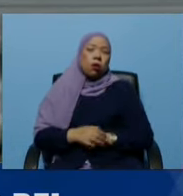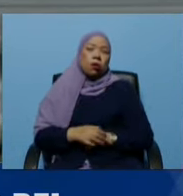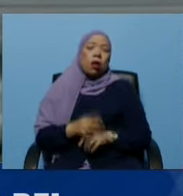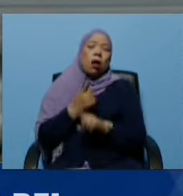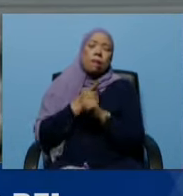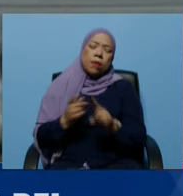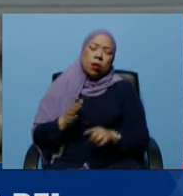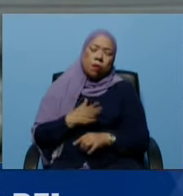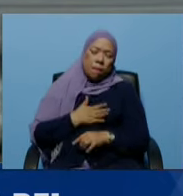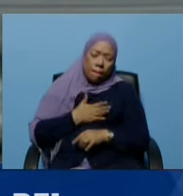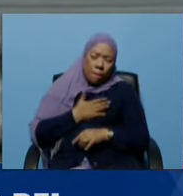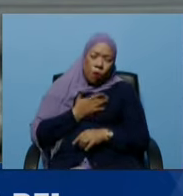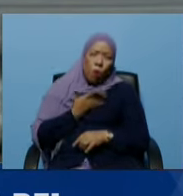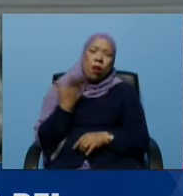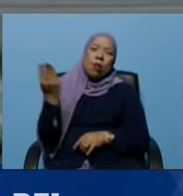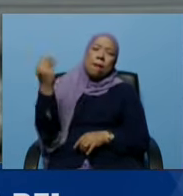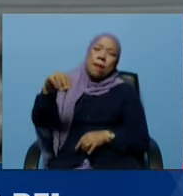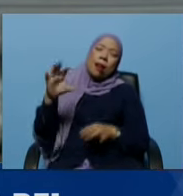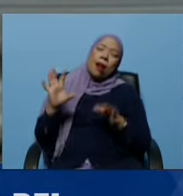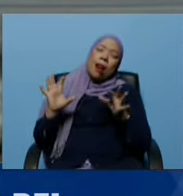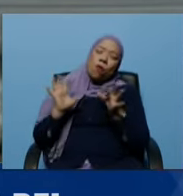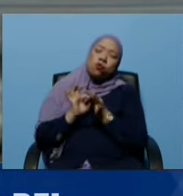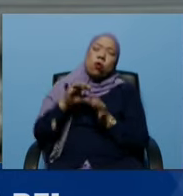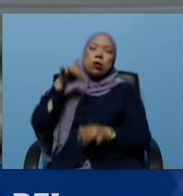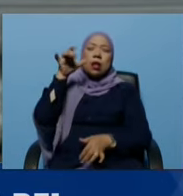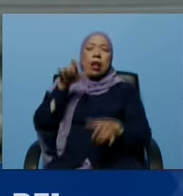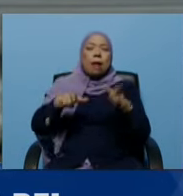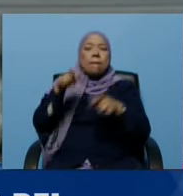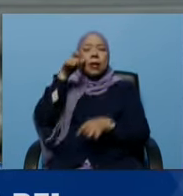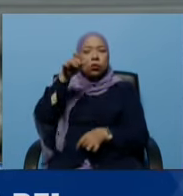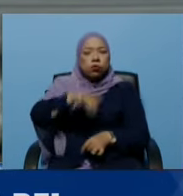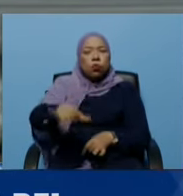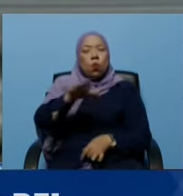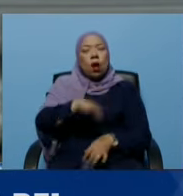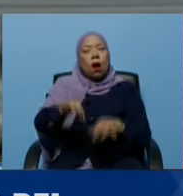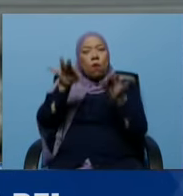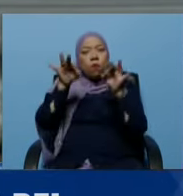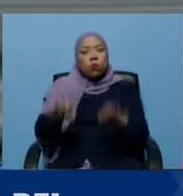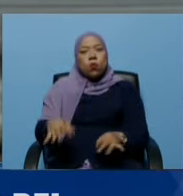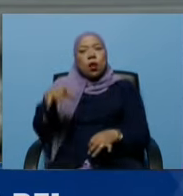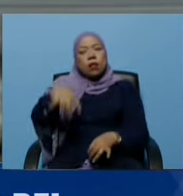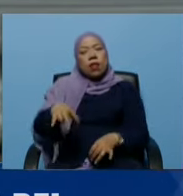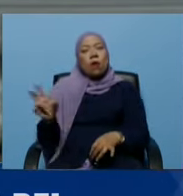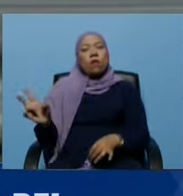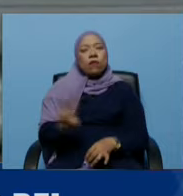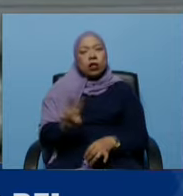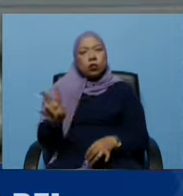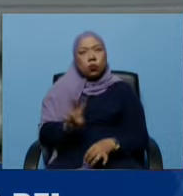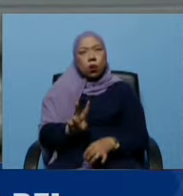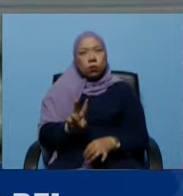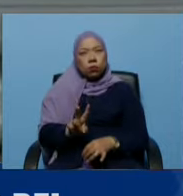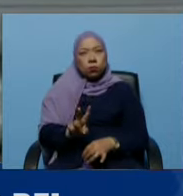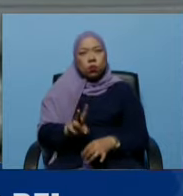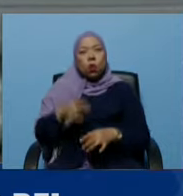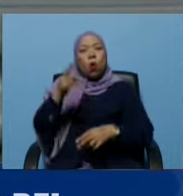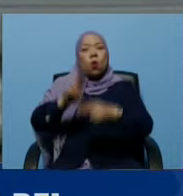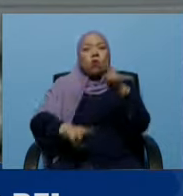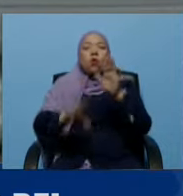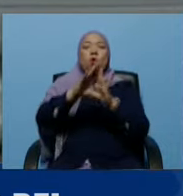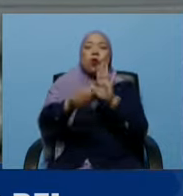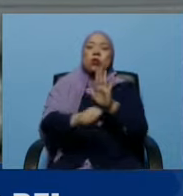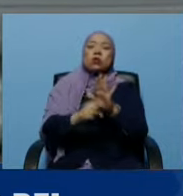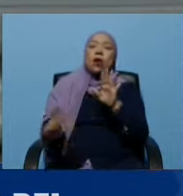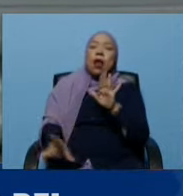Pero pudo más la unión del pueblo, la fortaleza del Estado venezolano, la constitución y la